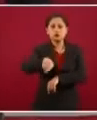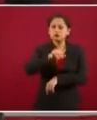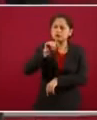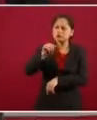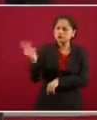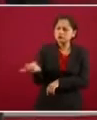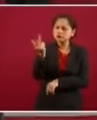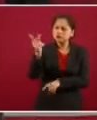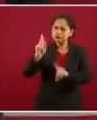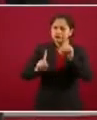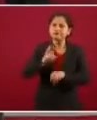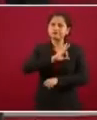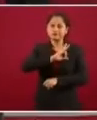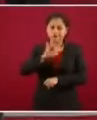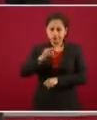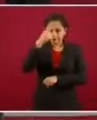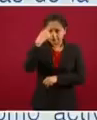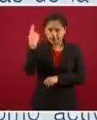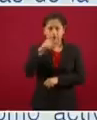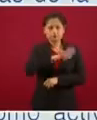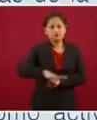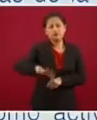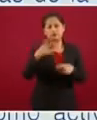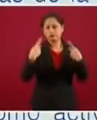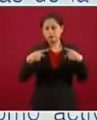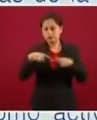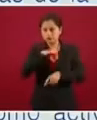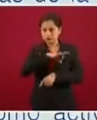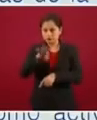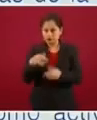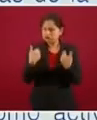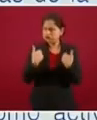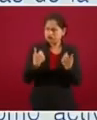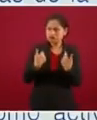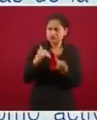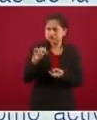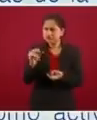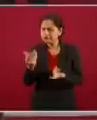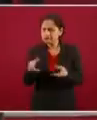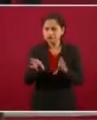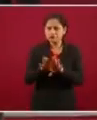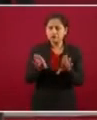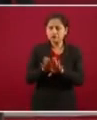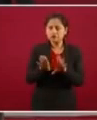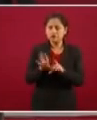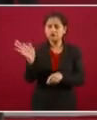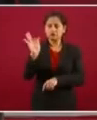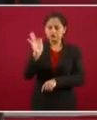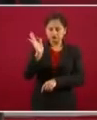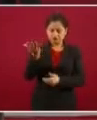Oficial, para que pueda haber consultas particulares sobre si alguien piensa que